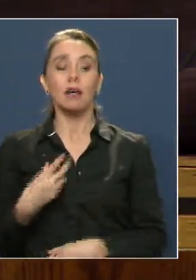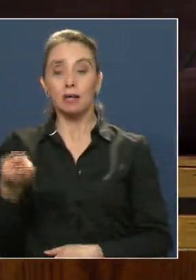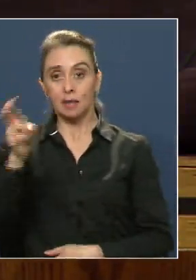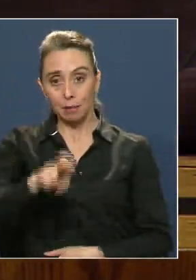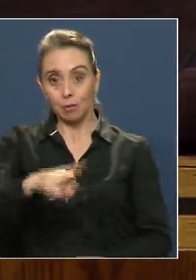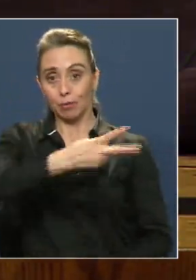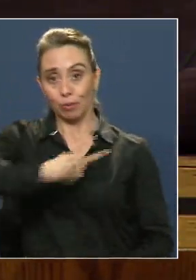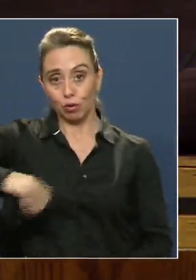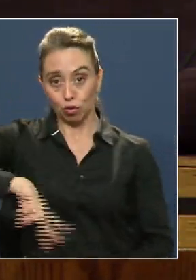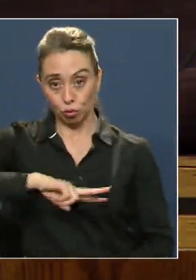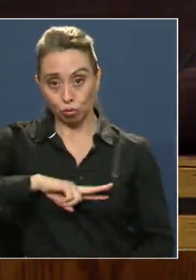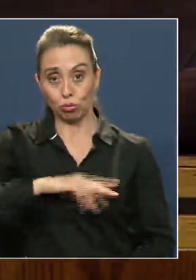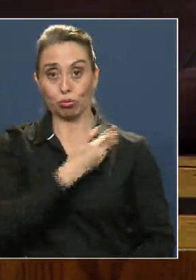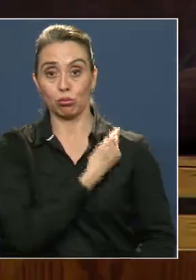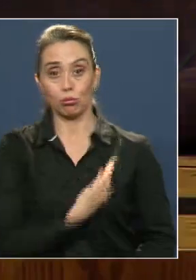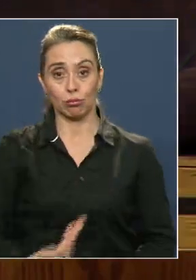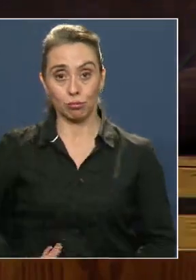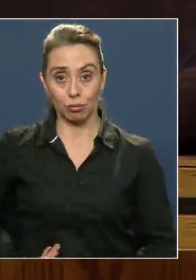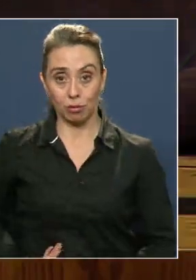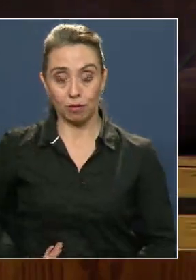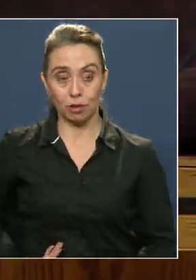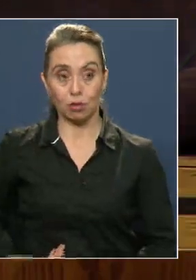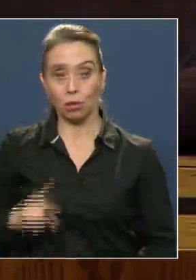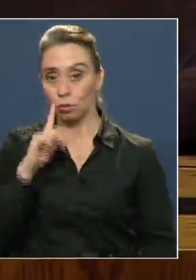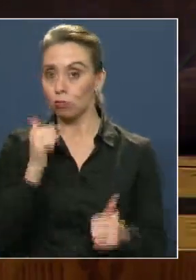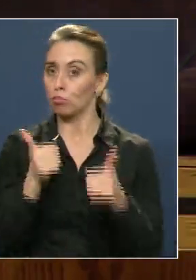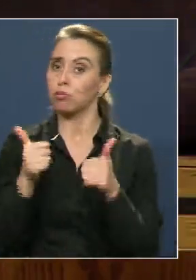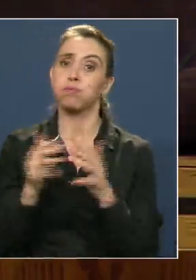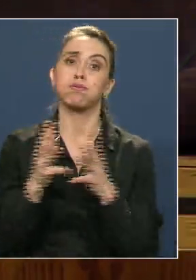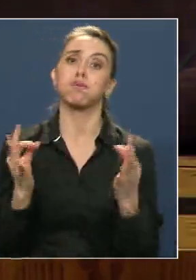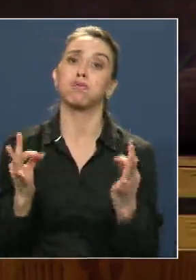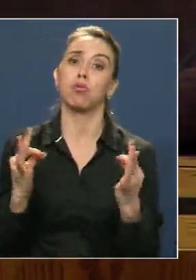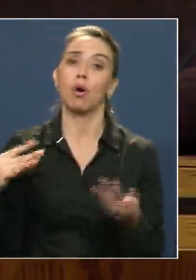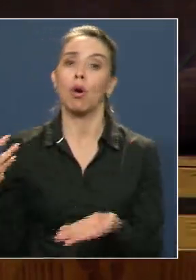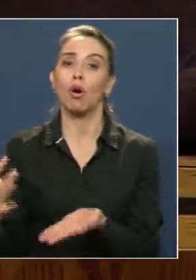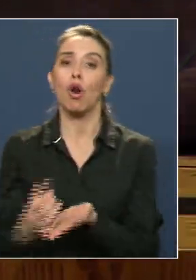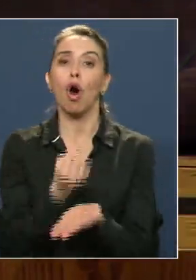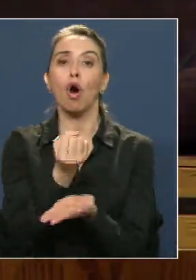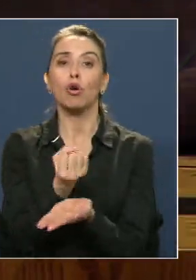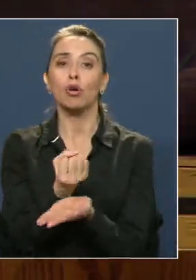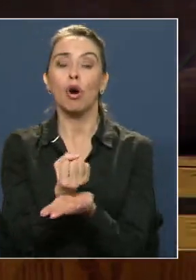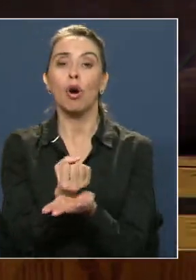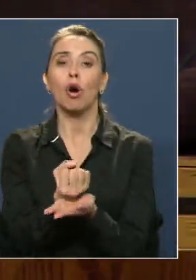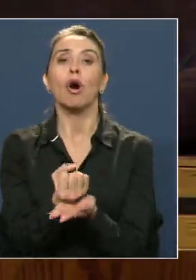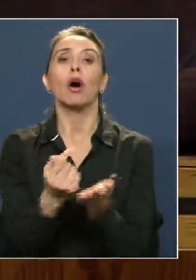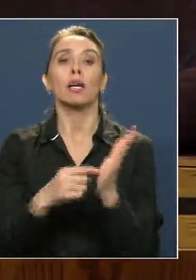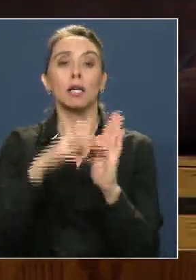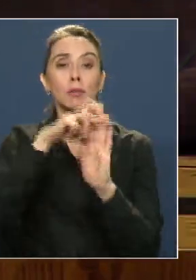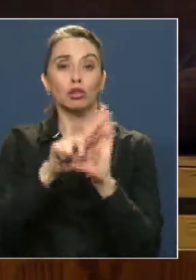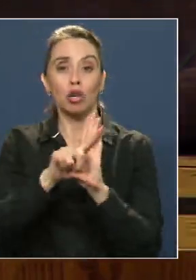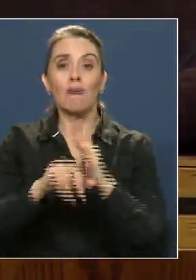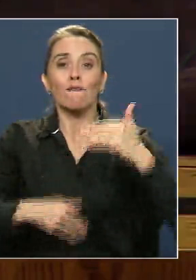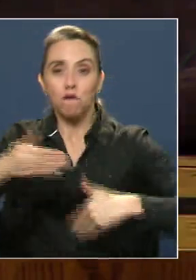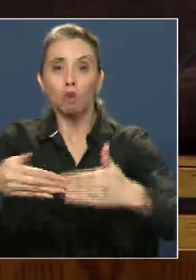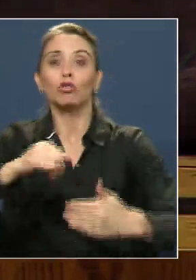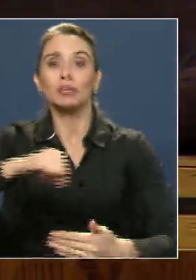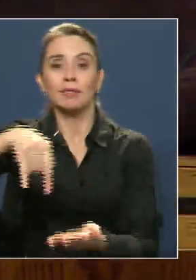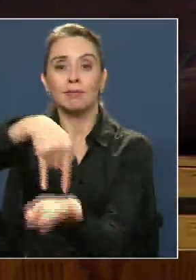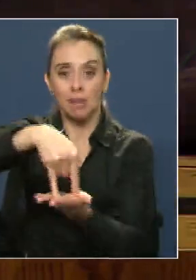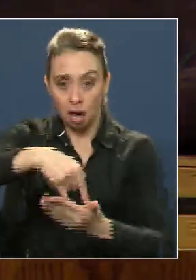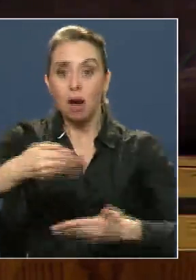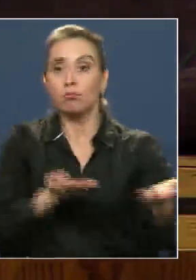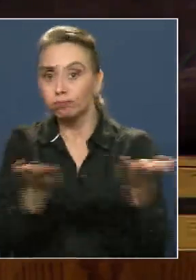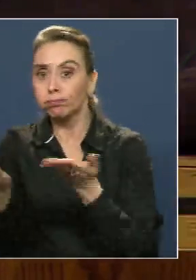para nosotros, para el gobierno, es un éxito tremendo haber logrado reactivar este tema y haber generado